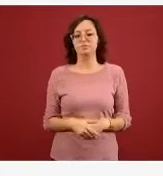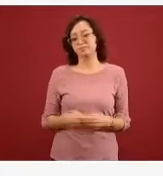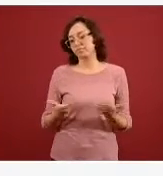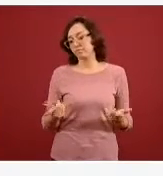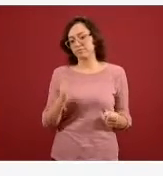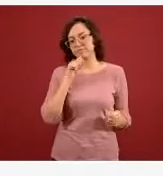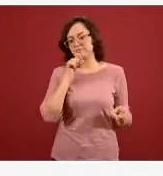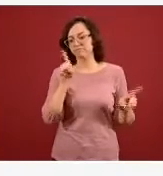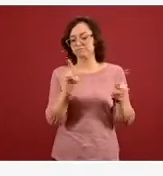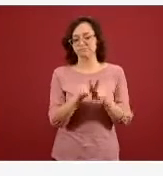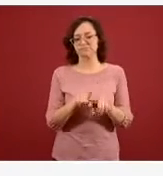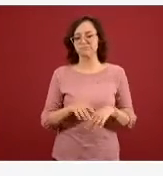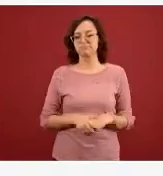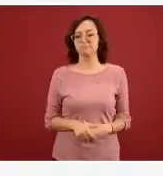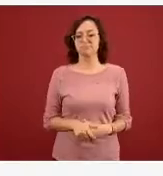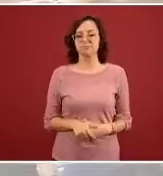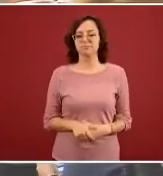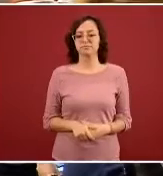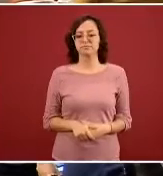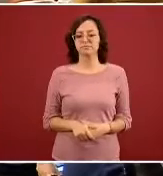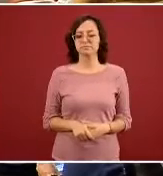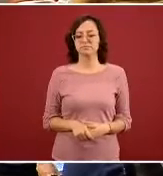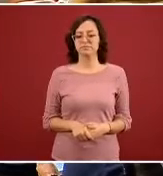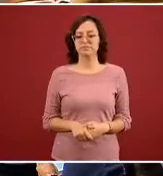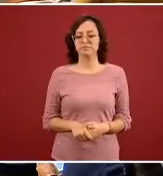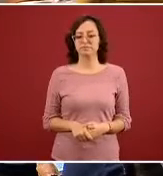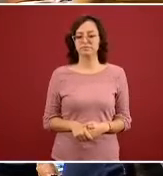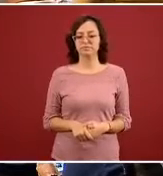mismas. La siguiente.